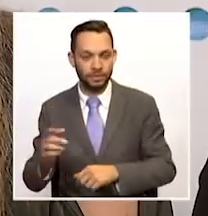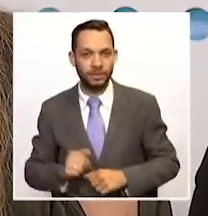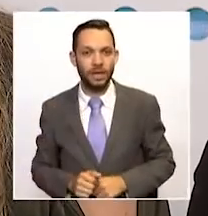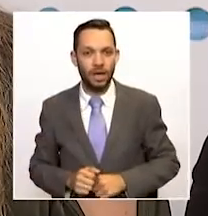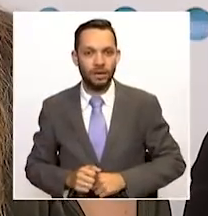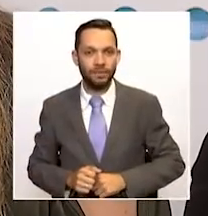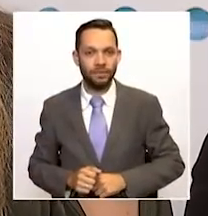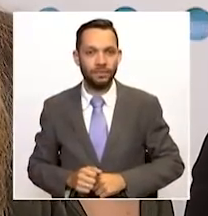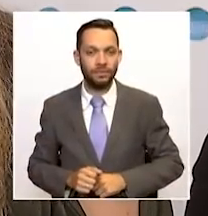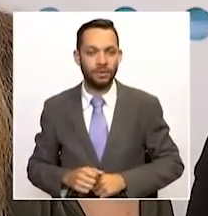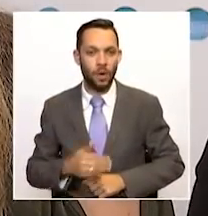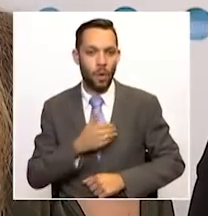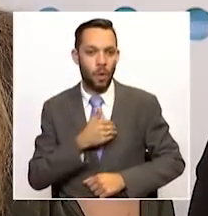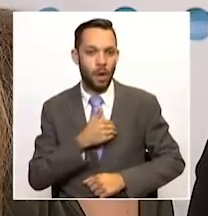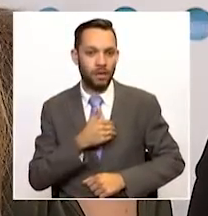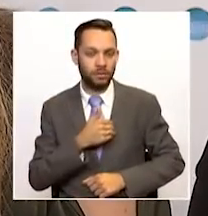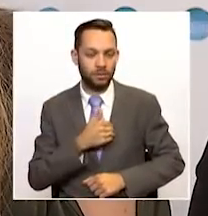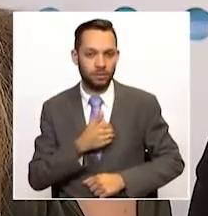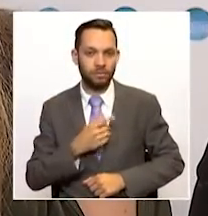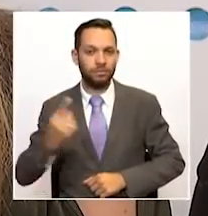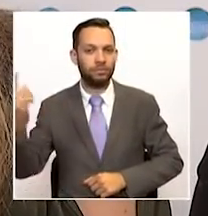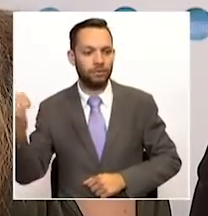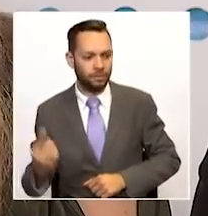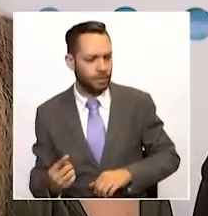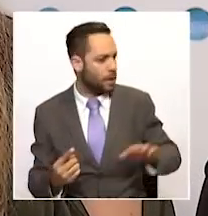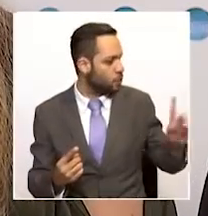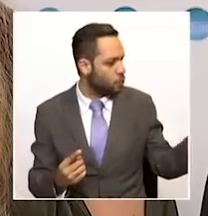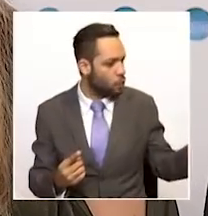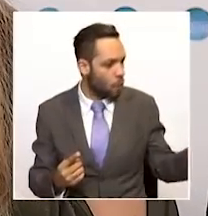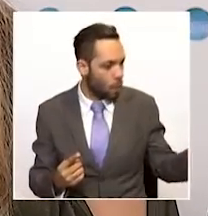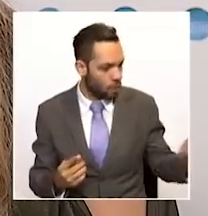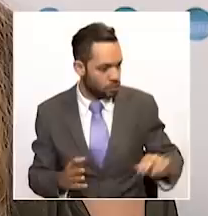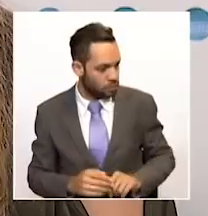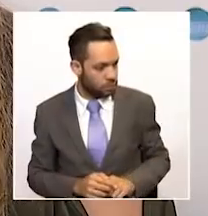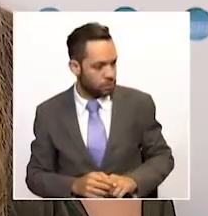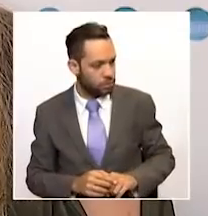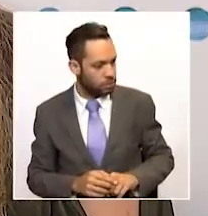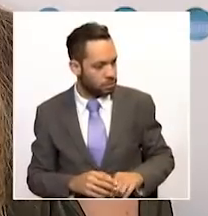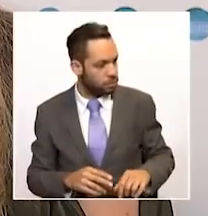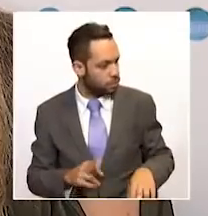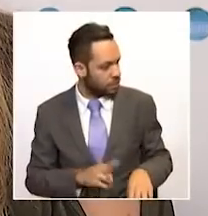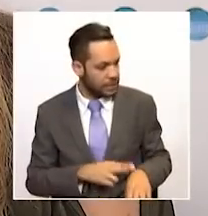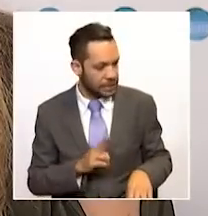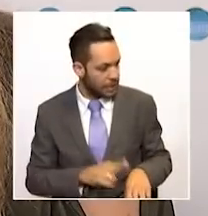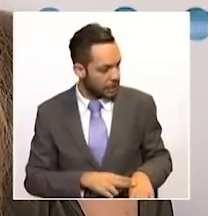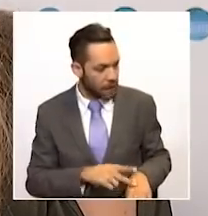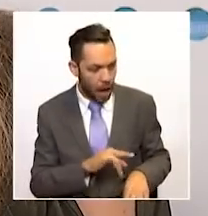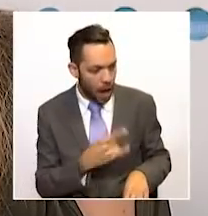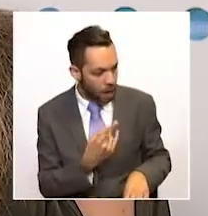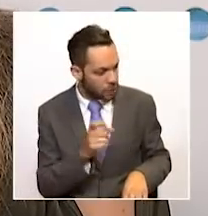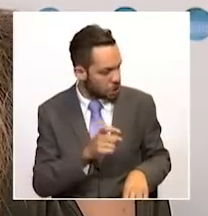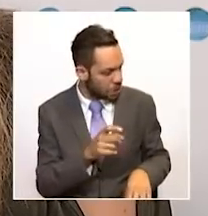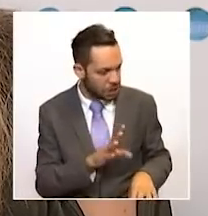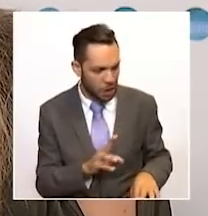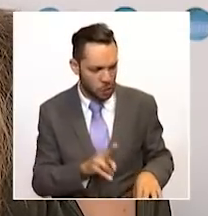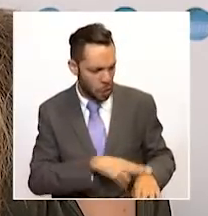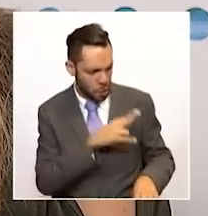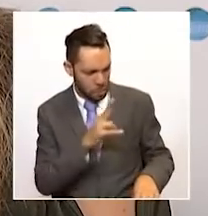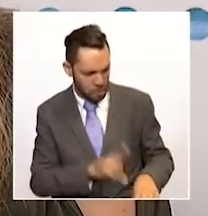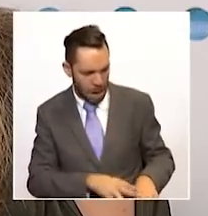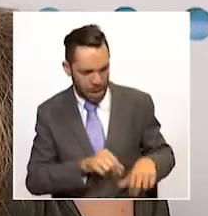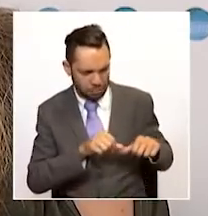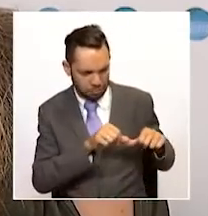y no la dejo llevar dijo que ya no tenía nada no había necesidad de hacerle nada ya cuando